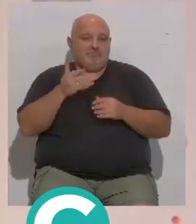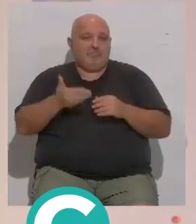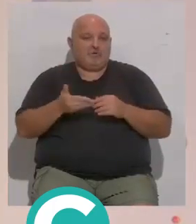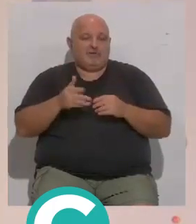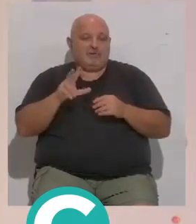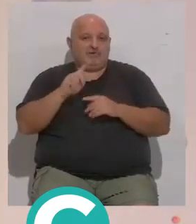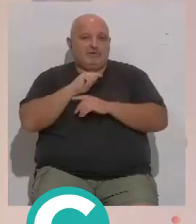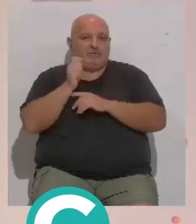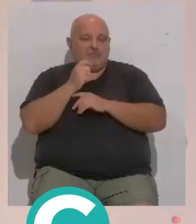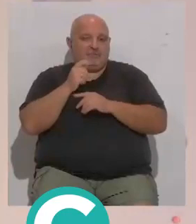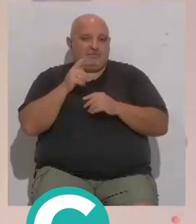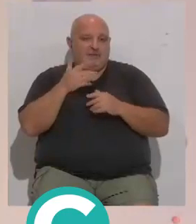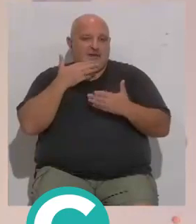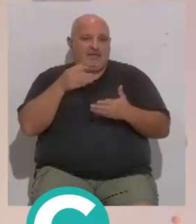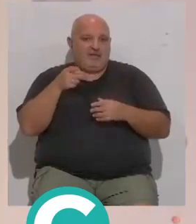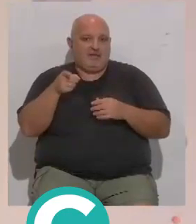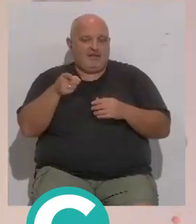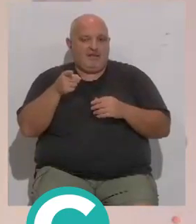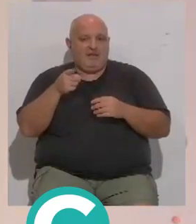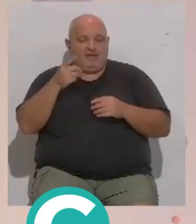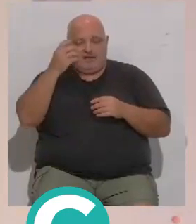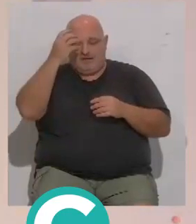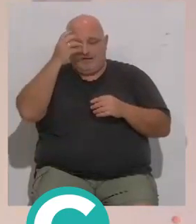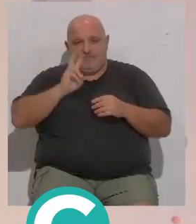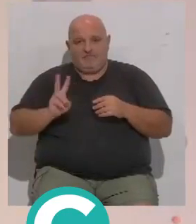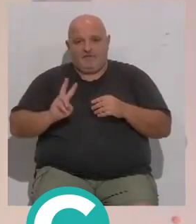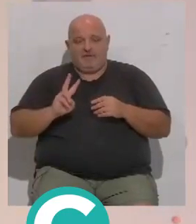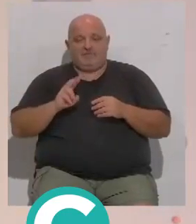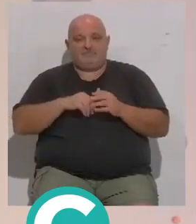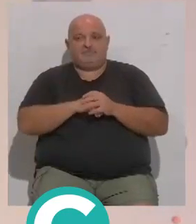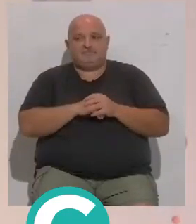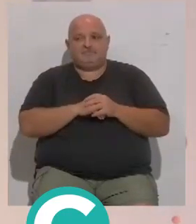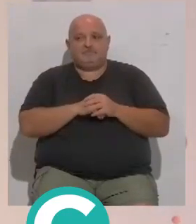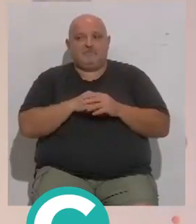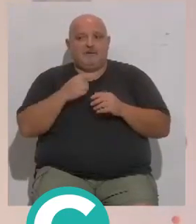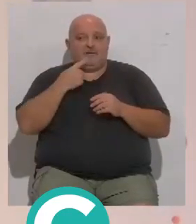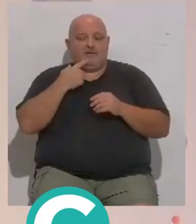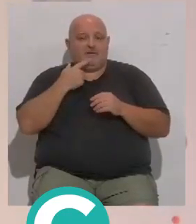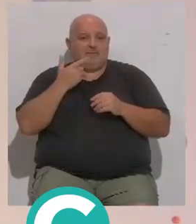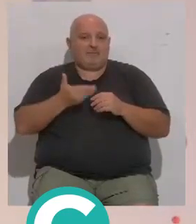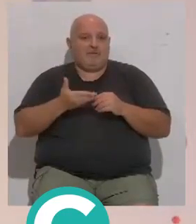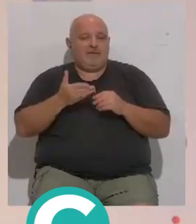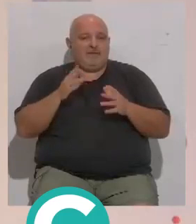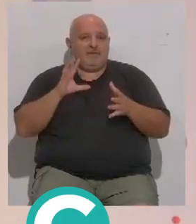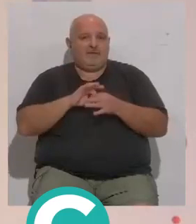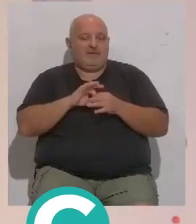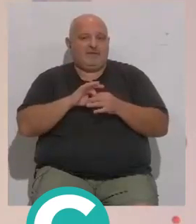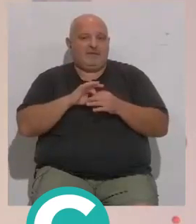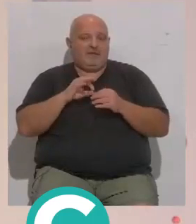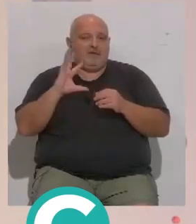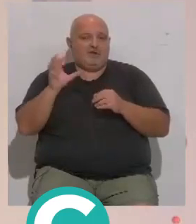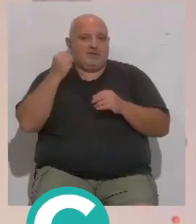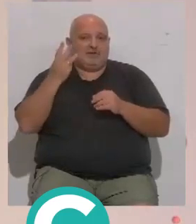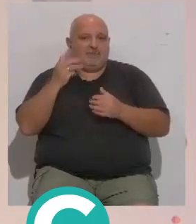importante triunfo ante un rival directo, como es el Real Valladolid a domicilio en Pucela, ya decíamos de la importancia que tenía el conseguir